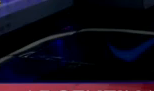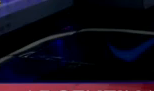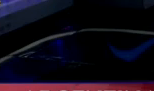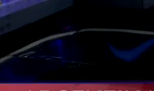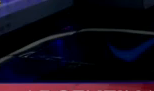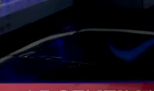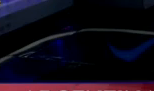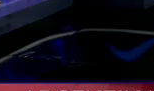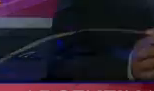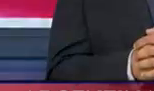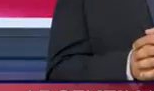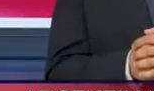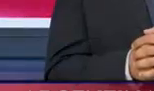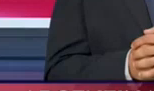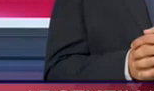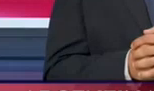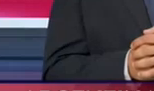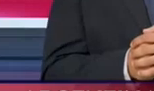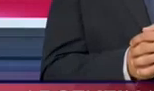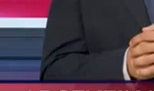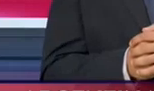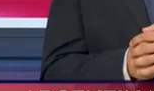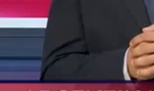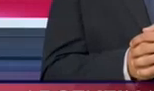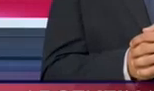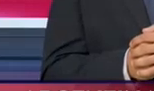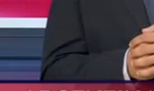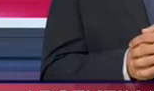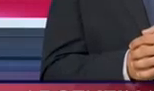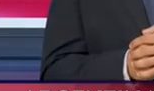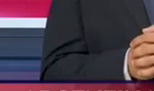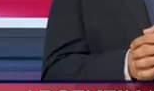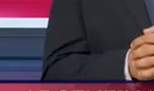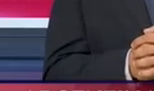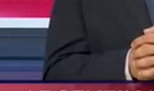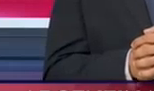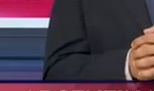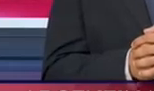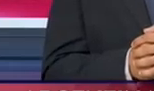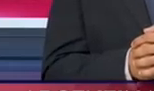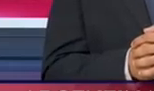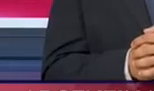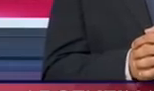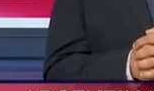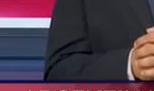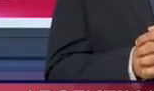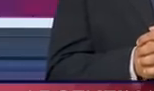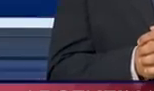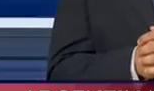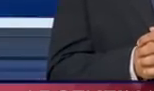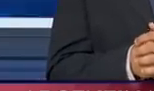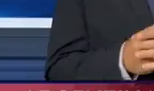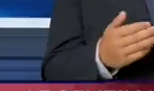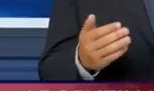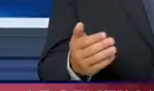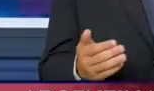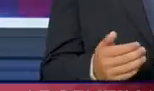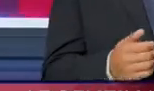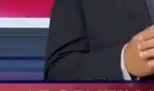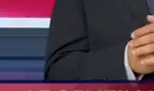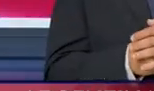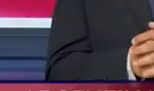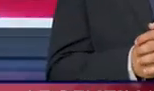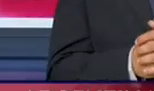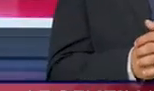cuento que el gobierno argentino ha lanzado la unidad de inteligencia artificial aplicada a la seguridad, con el objetivo de anticipar y prevenir delitos mediante el uso de